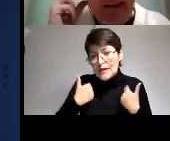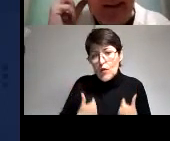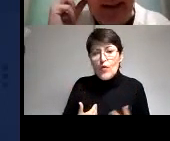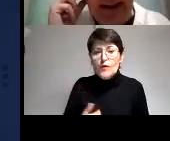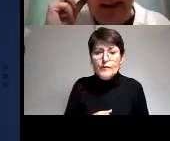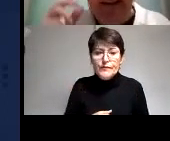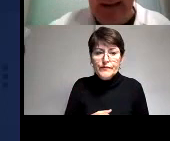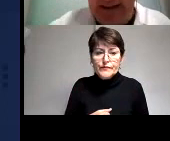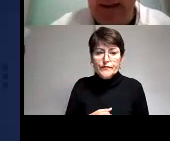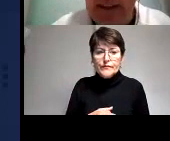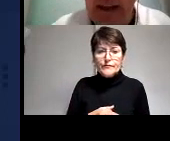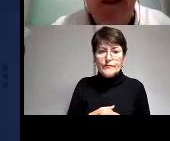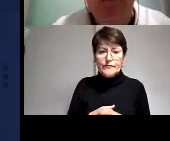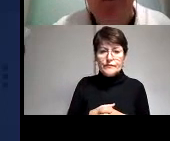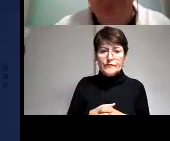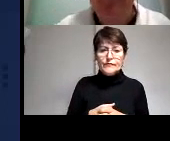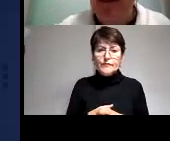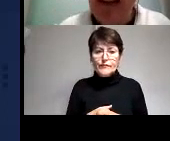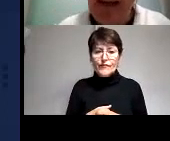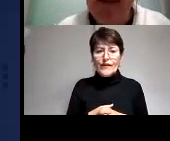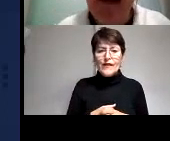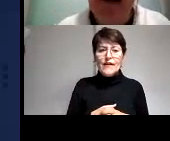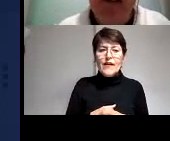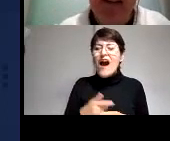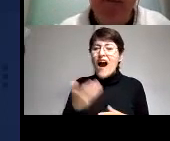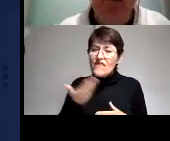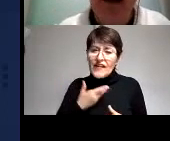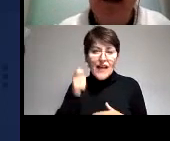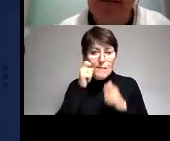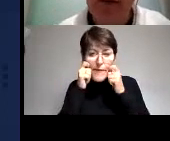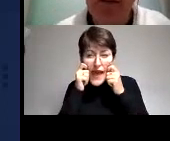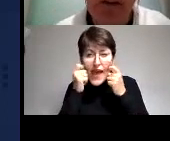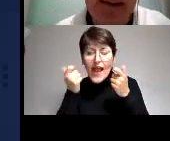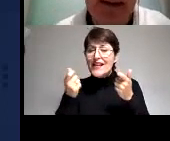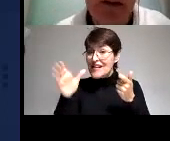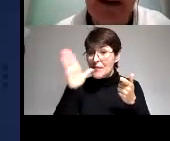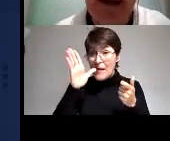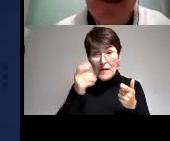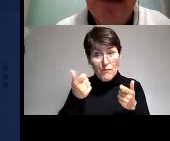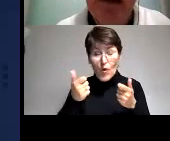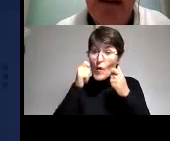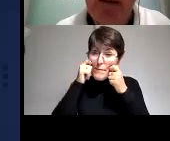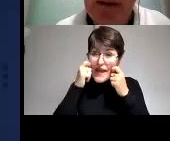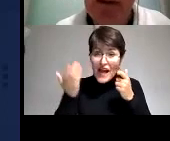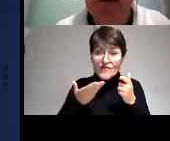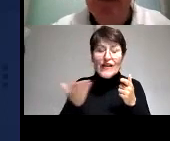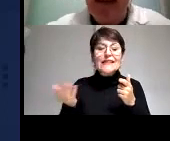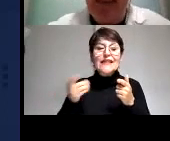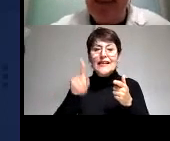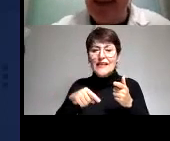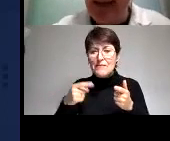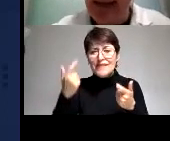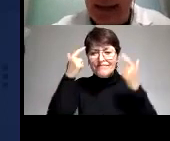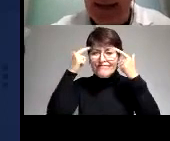hiperacidez, que sería: se lentece el metabolismo, se afecta la piel, la resistencia muscular, el rendimiento físico e intelectual, y hay una disminución